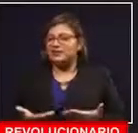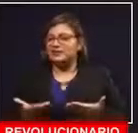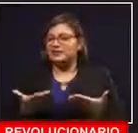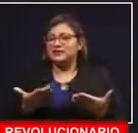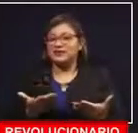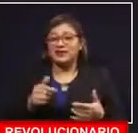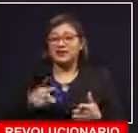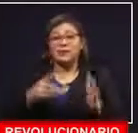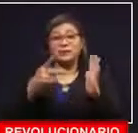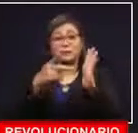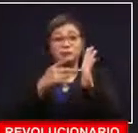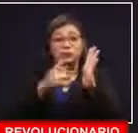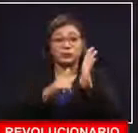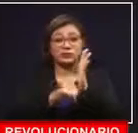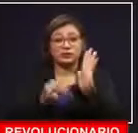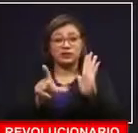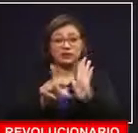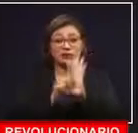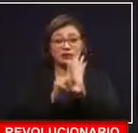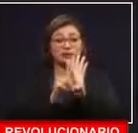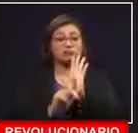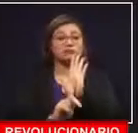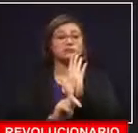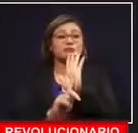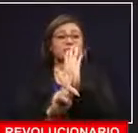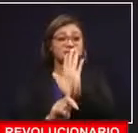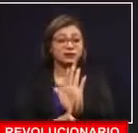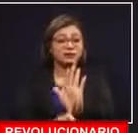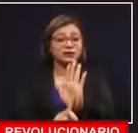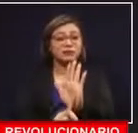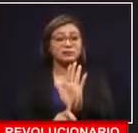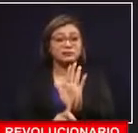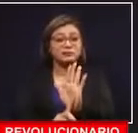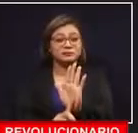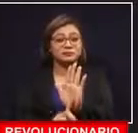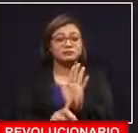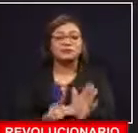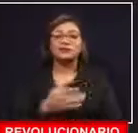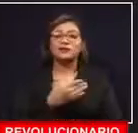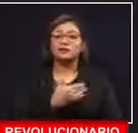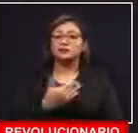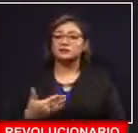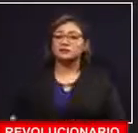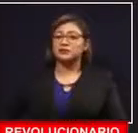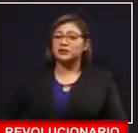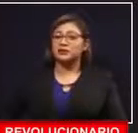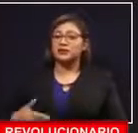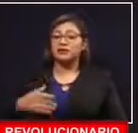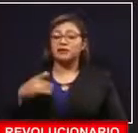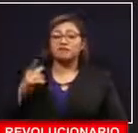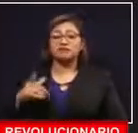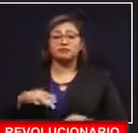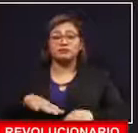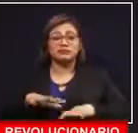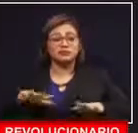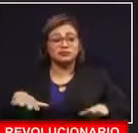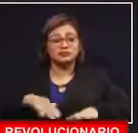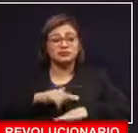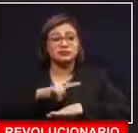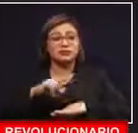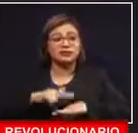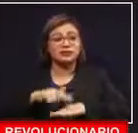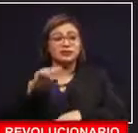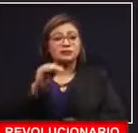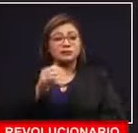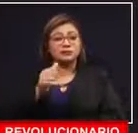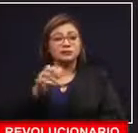Honorable diputado Marcos Castillero, presidente de la Asamblea Nacional, en su despacho, honorable presidente,